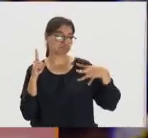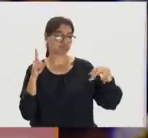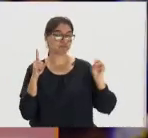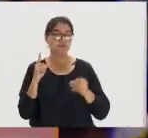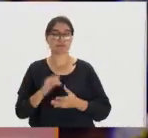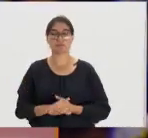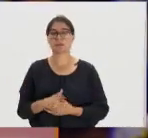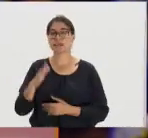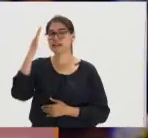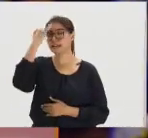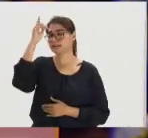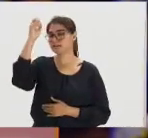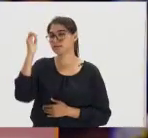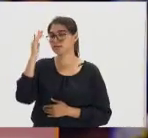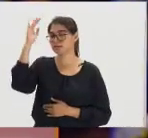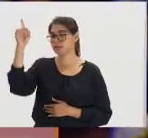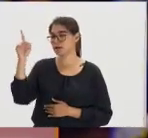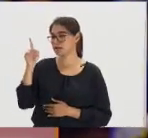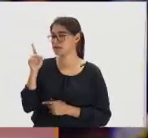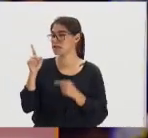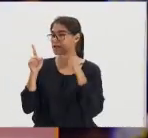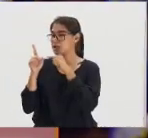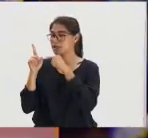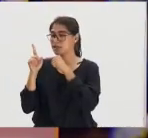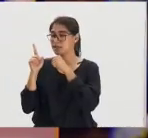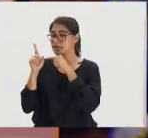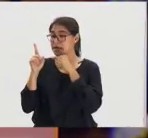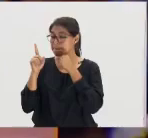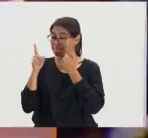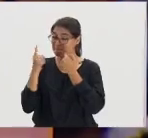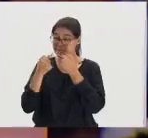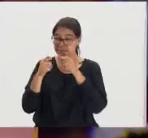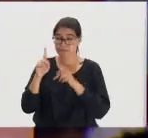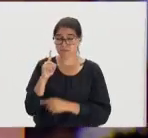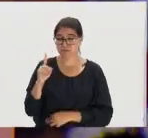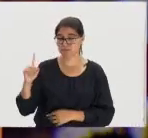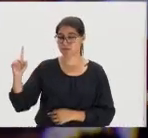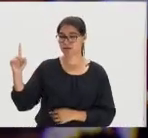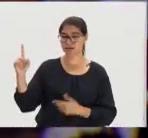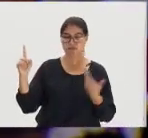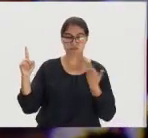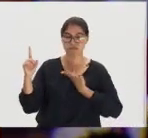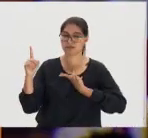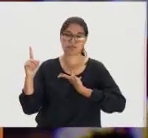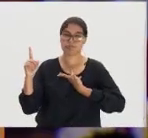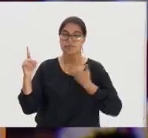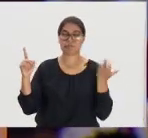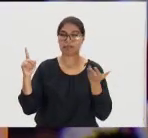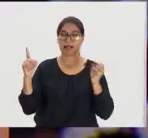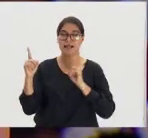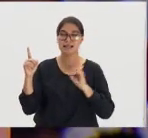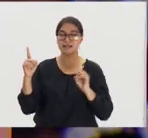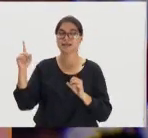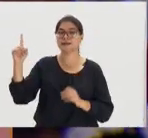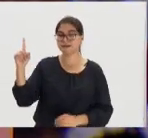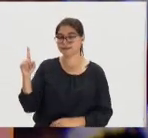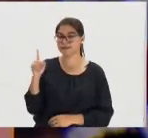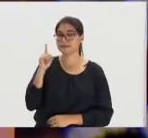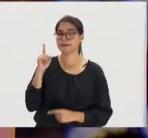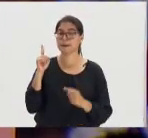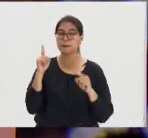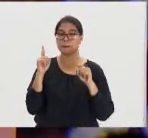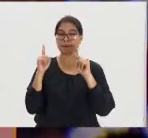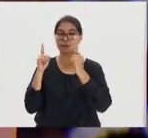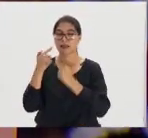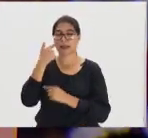llama Cristo, que sin Él nada podemos hacer. El primer paso, amigo, es venir al conocimiento de Dios. Si esta mañana estás